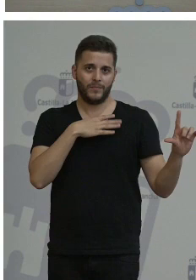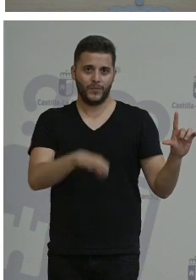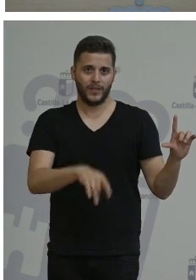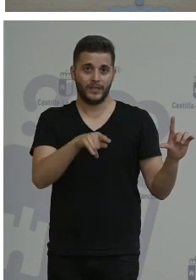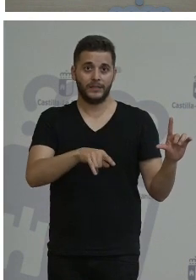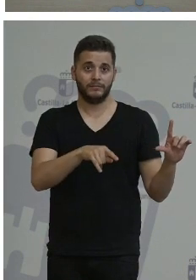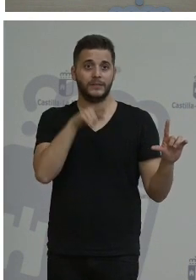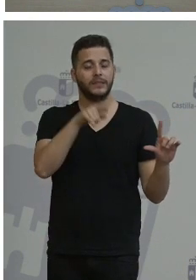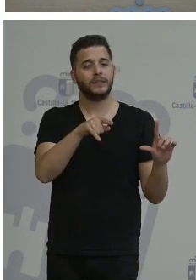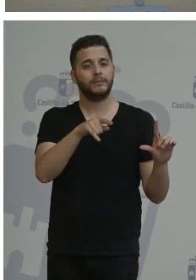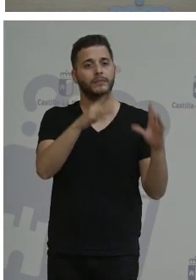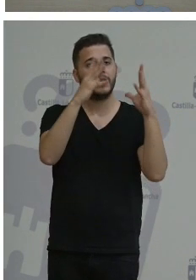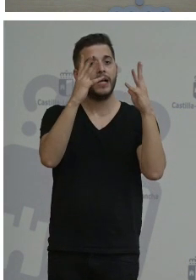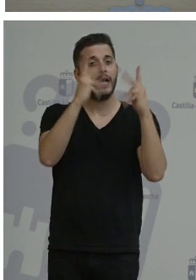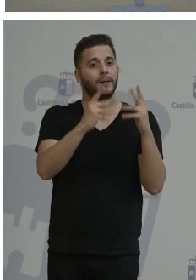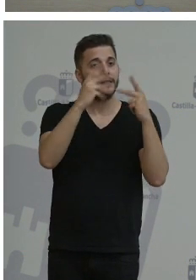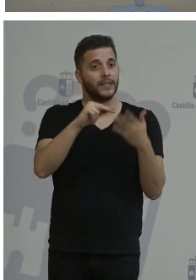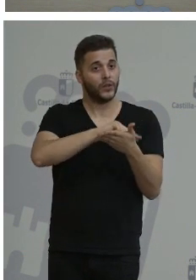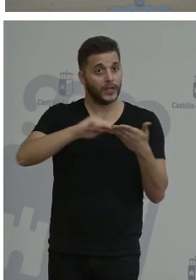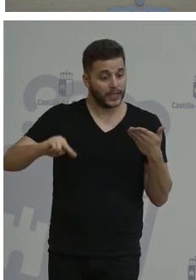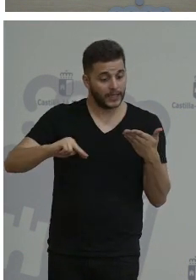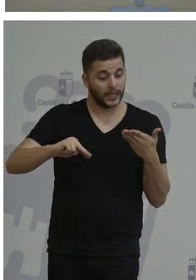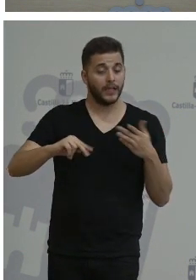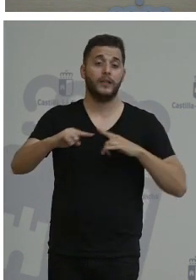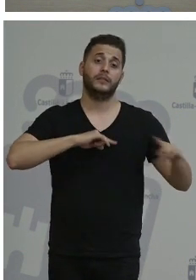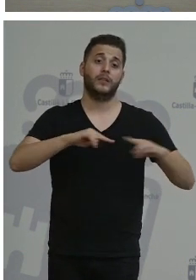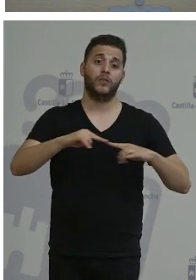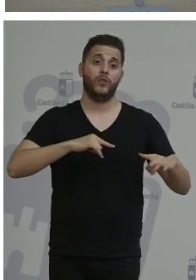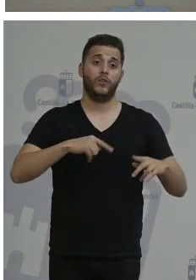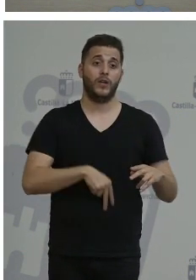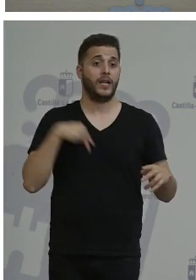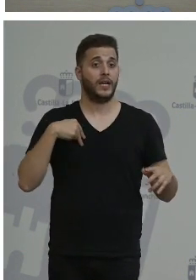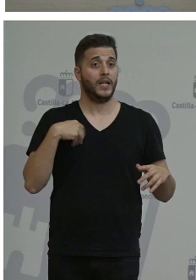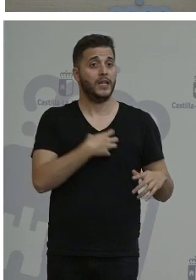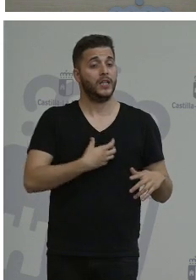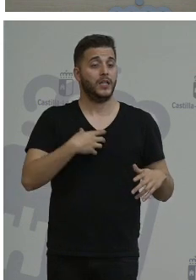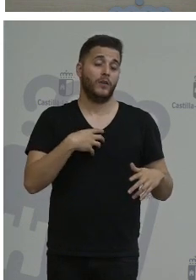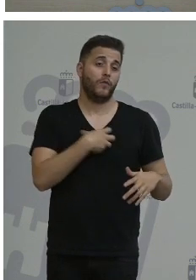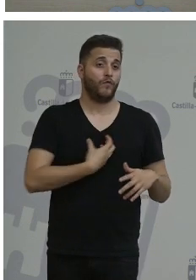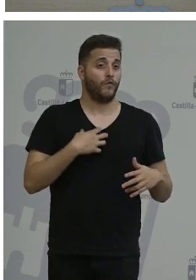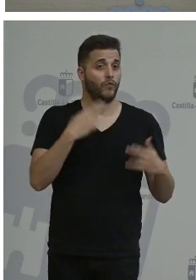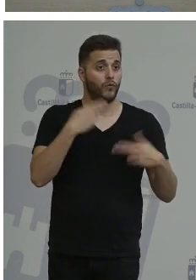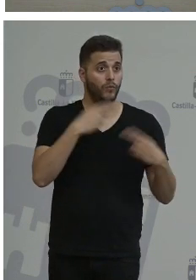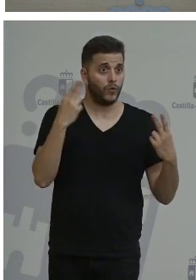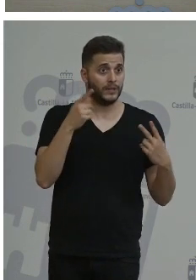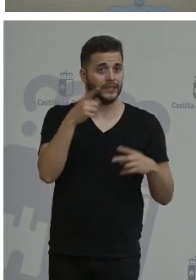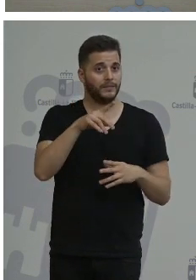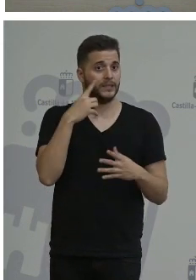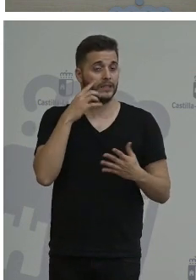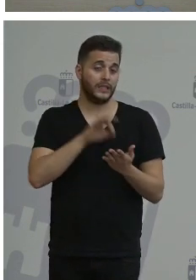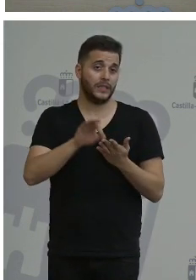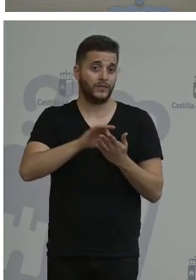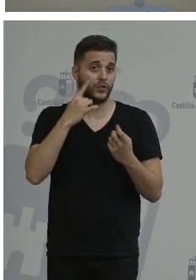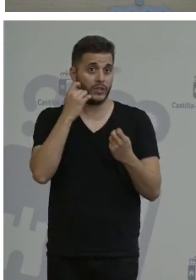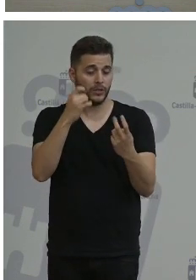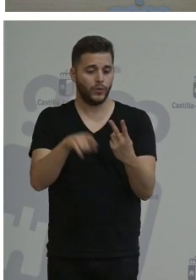han participado Administración de Galicia, tanto de la Dirección General de Función Pública como del Servicio Gallego de Salud. Han participado también